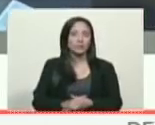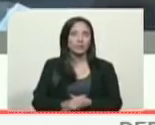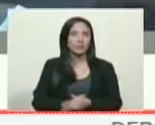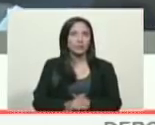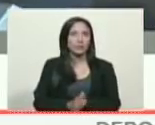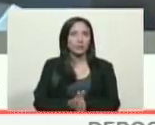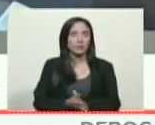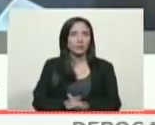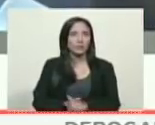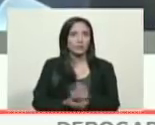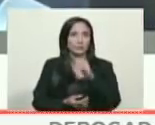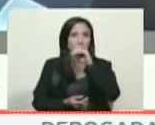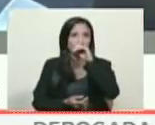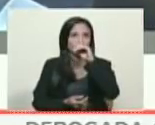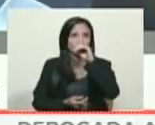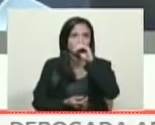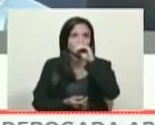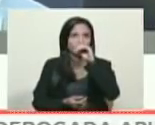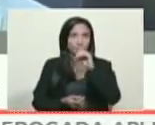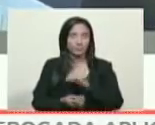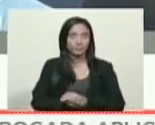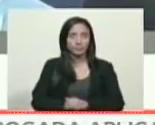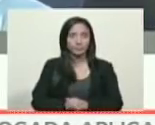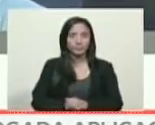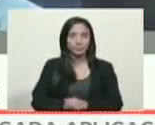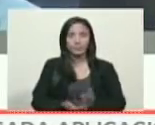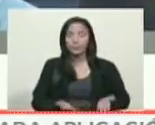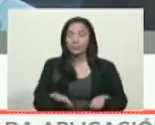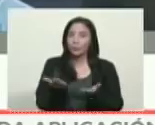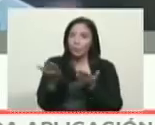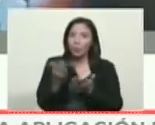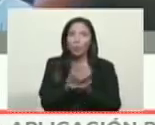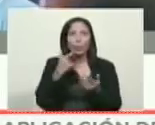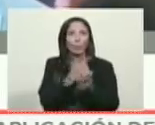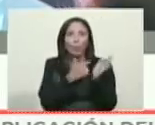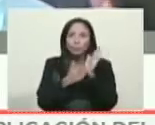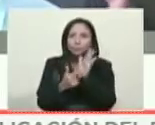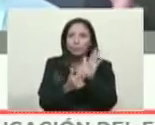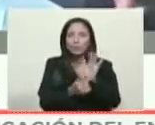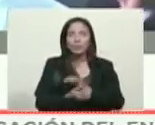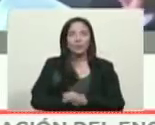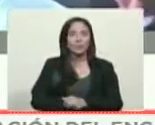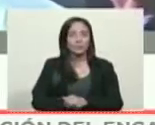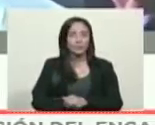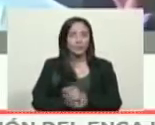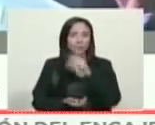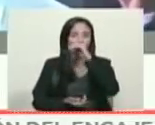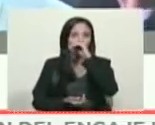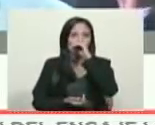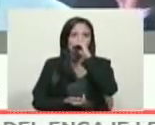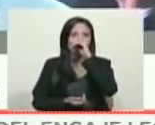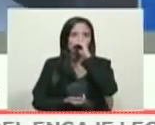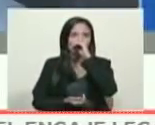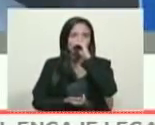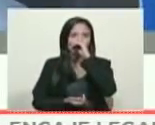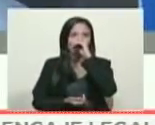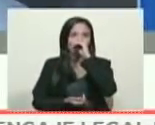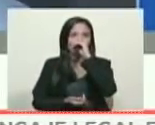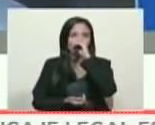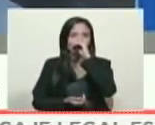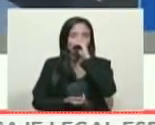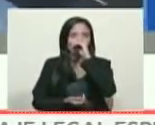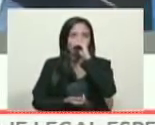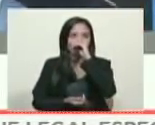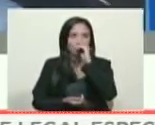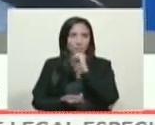horas, porque mañana sale Diosdado, mostrando todo lo que usted dijo. ¿O no dijo que no,